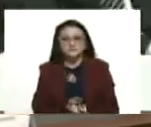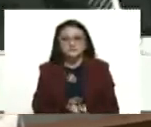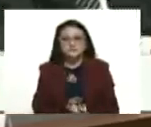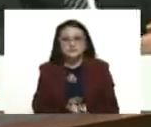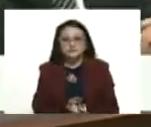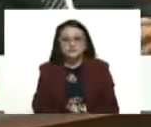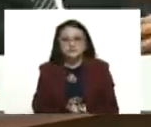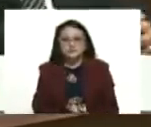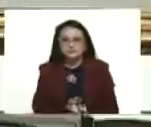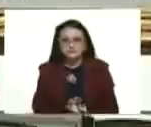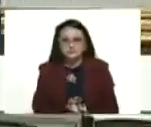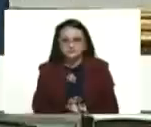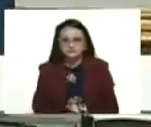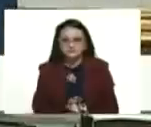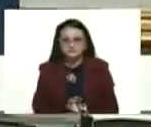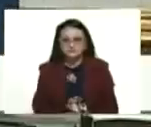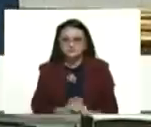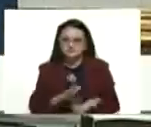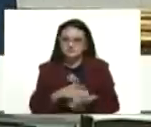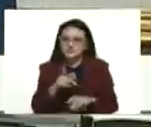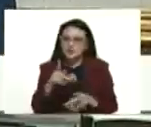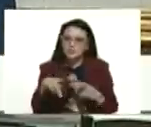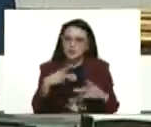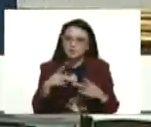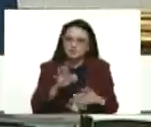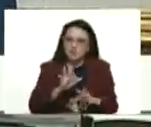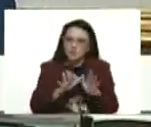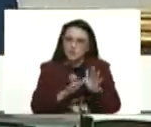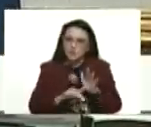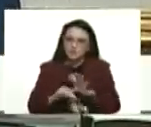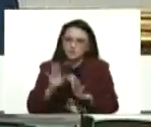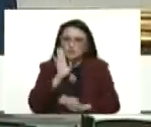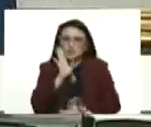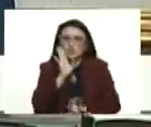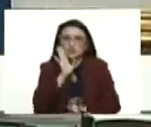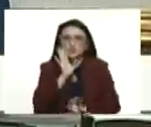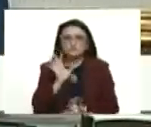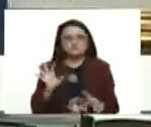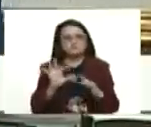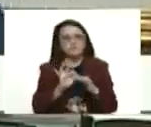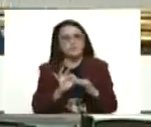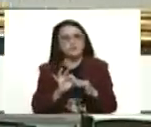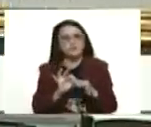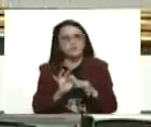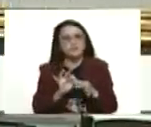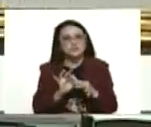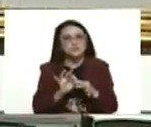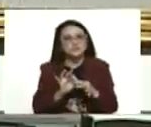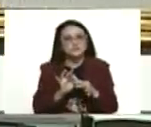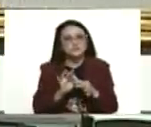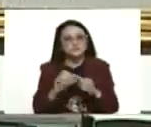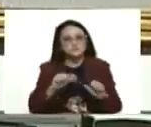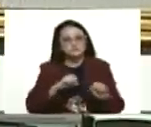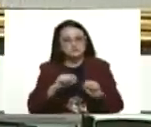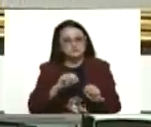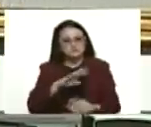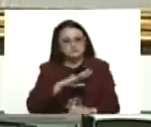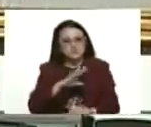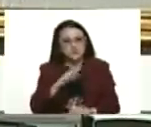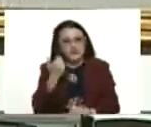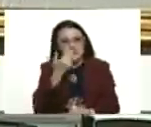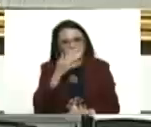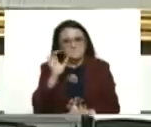porque estos procesos y estos hechos de corrupción son complementarios de las acciones del